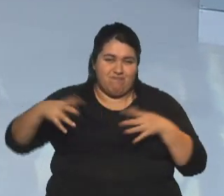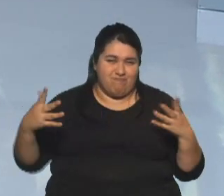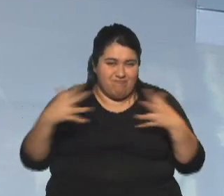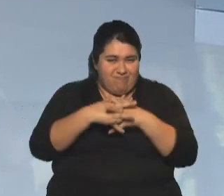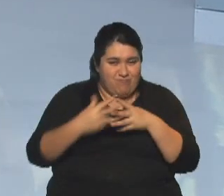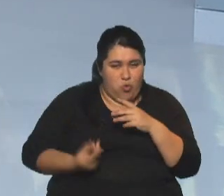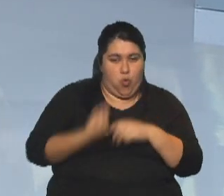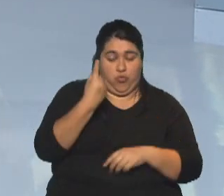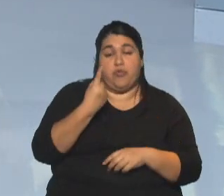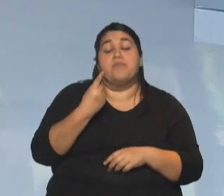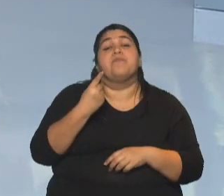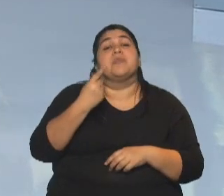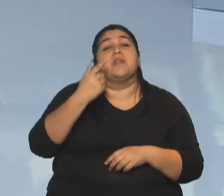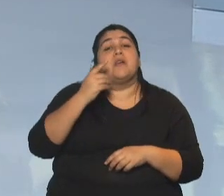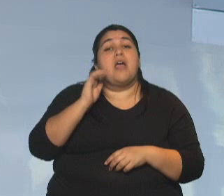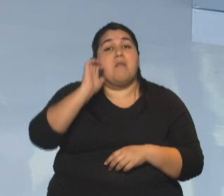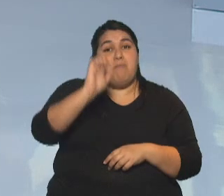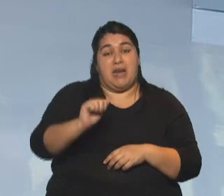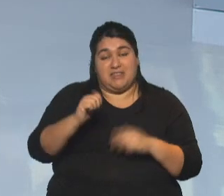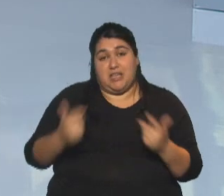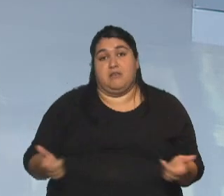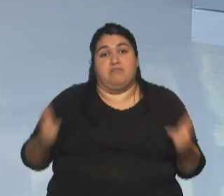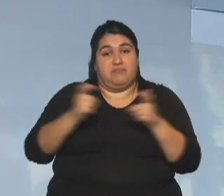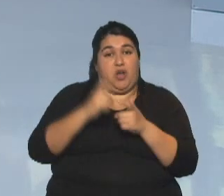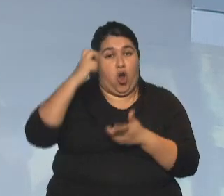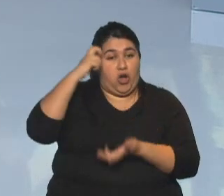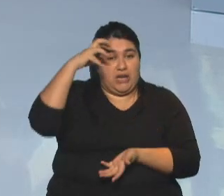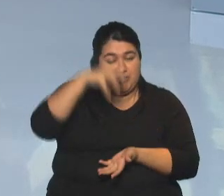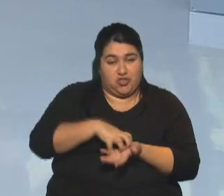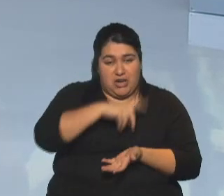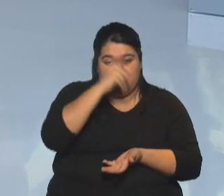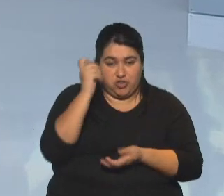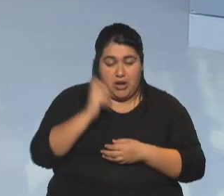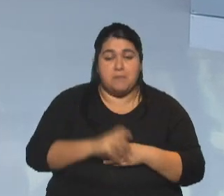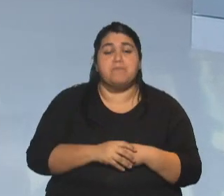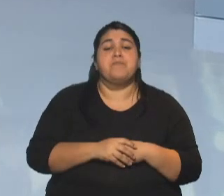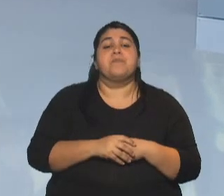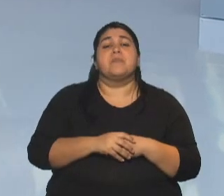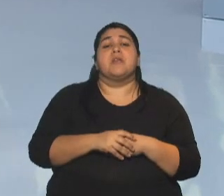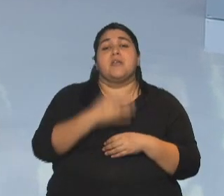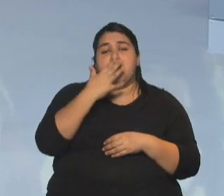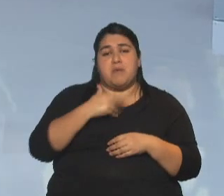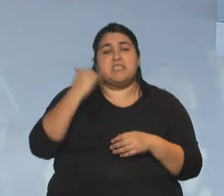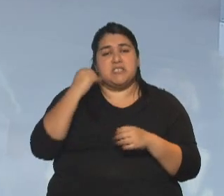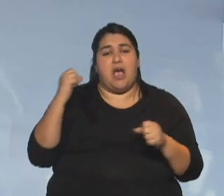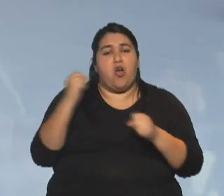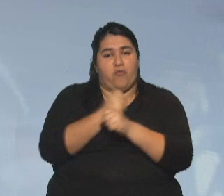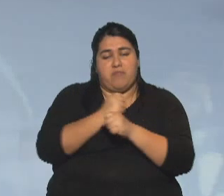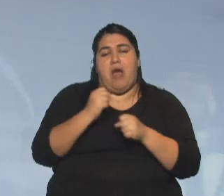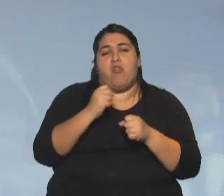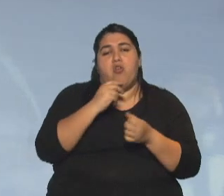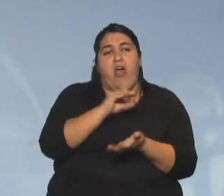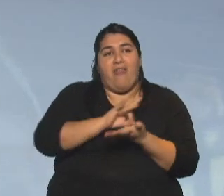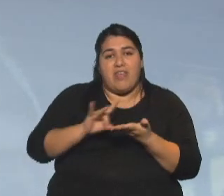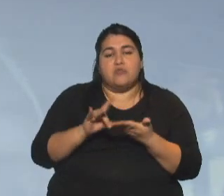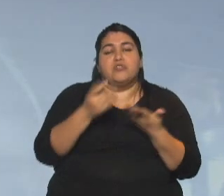al Congreso, sesión especial. La renuncia de Sergio Massa esta tarde en tuit ha confirmado que renuncia también como diputado, no solo como